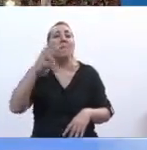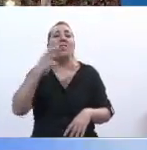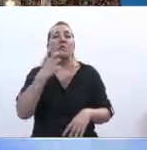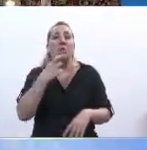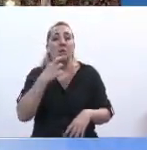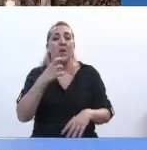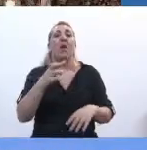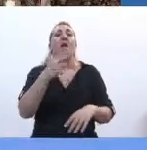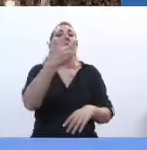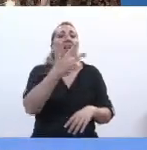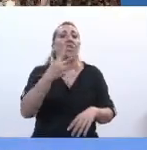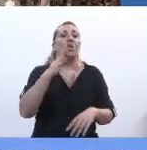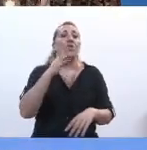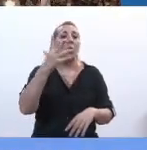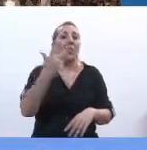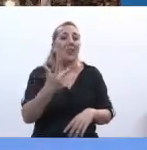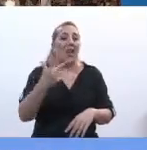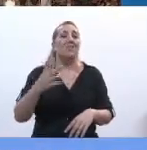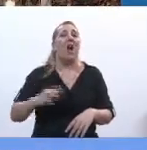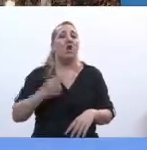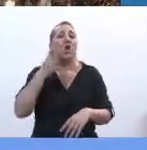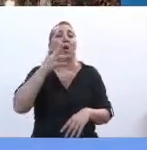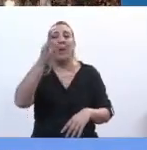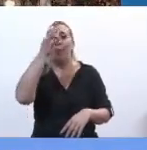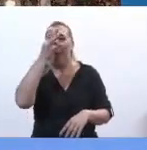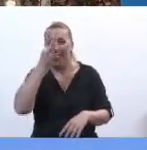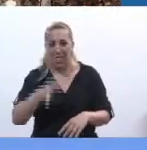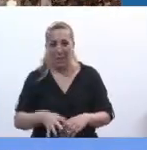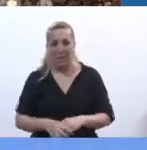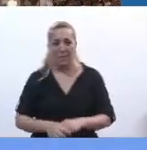y 353 en el 2020 el año de la pandemia